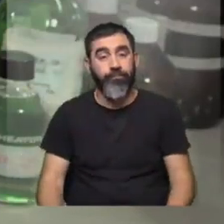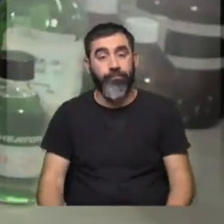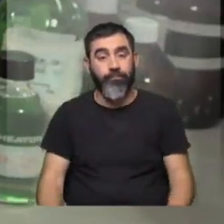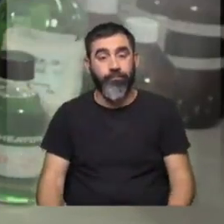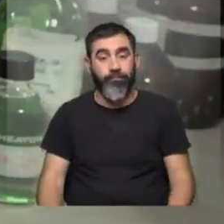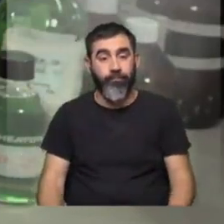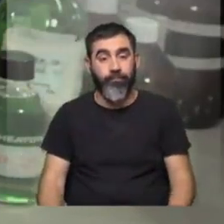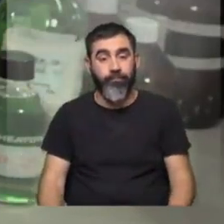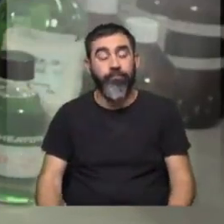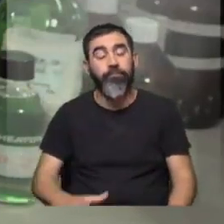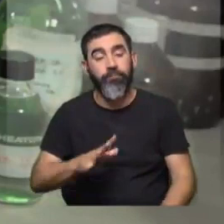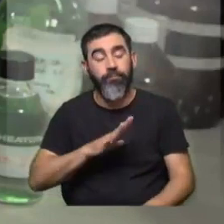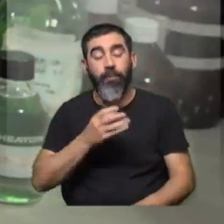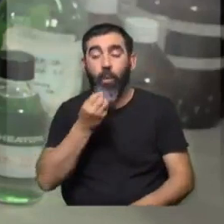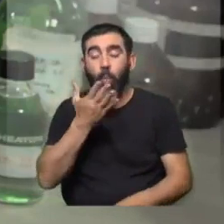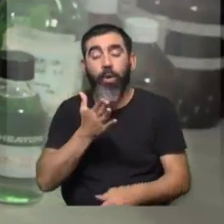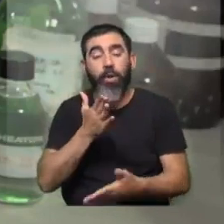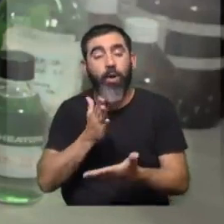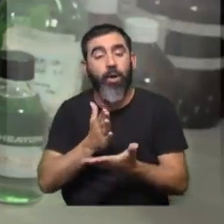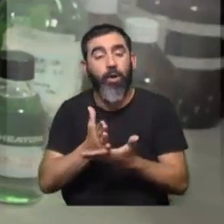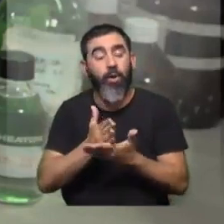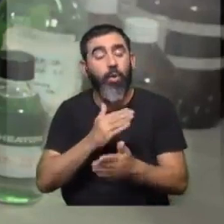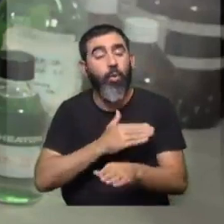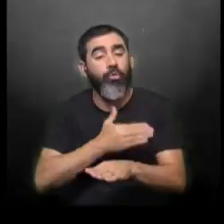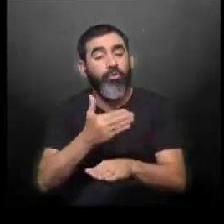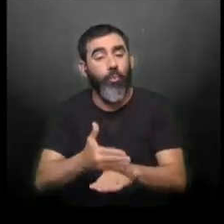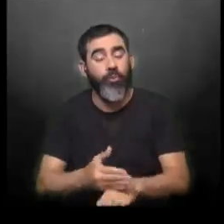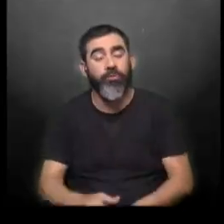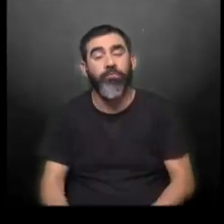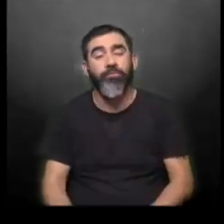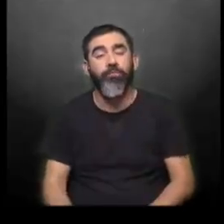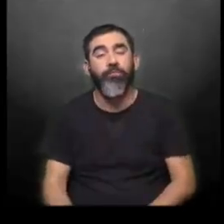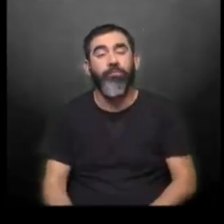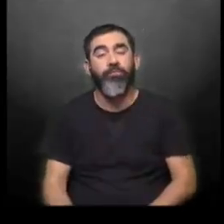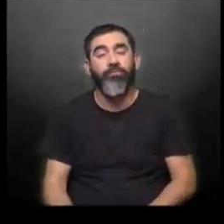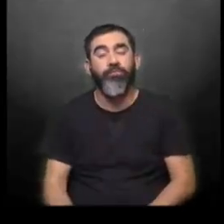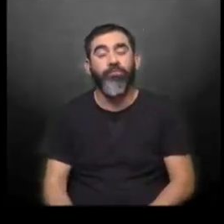han visto efectos beneficiosos en ese tipo de modelos.